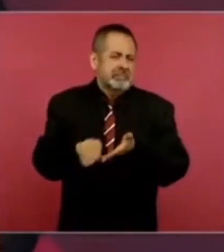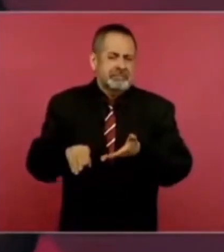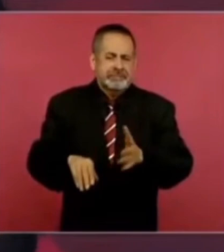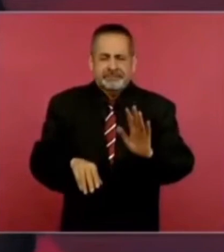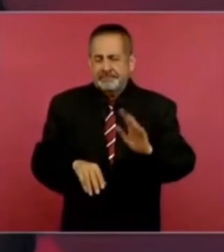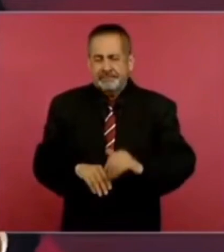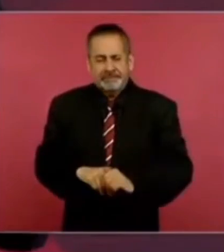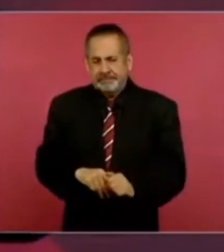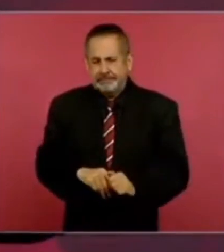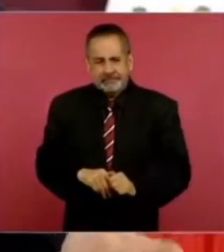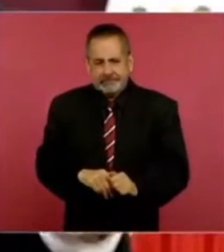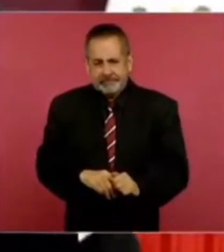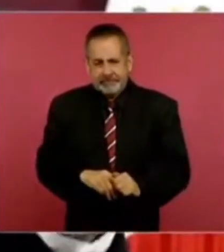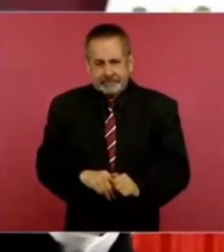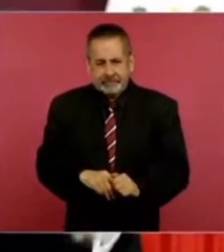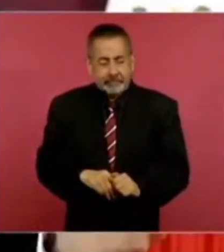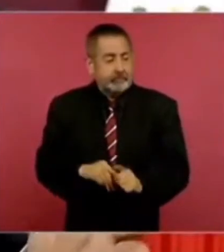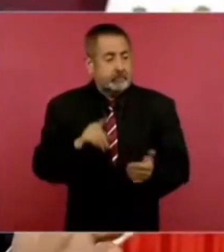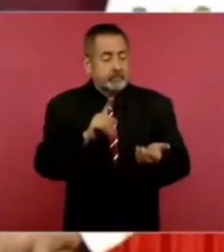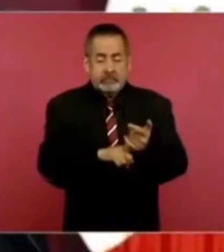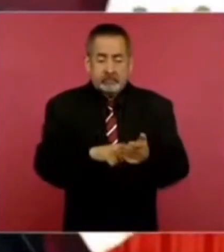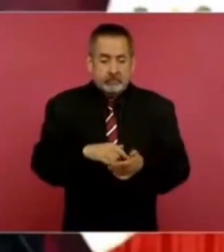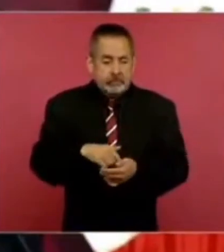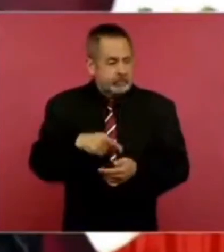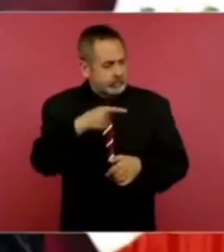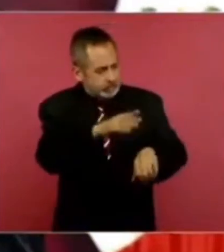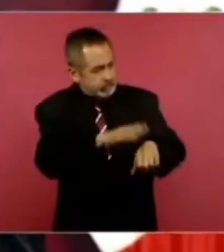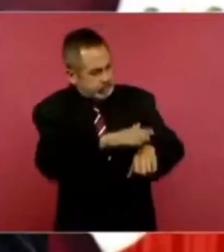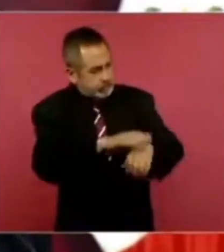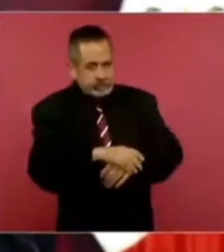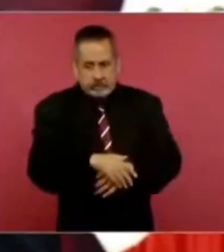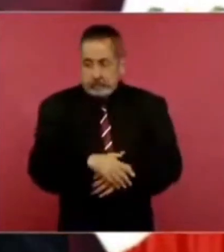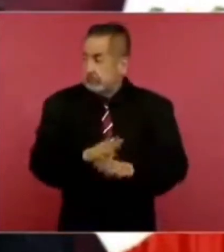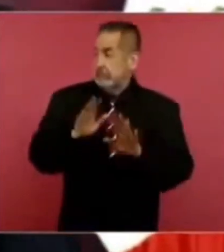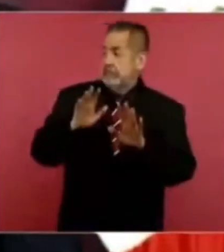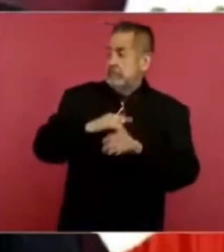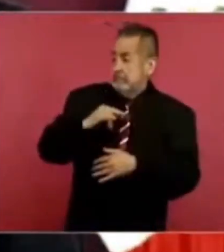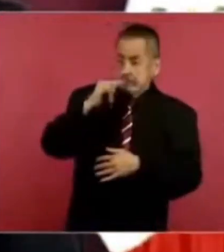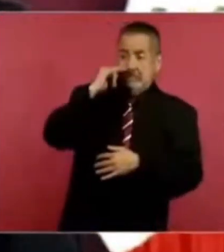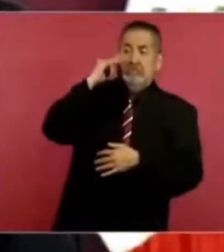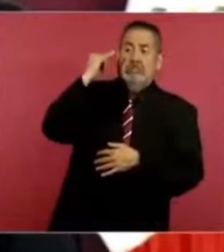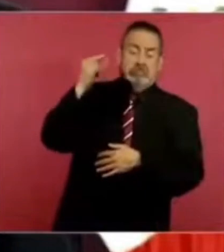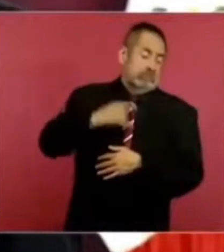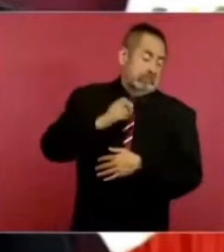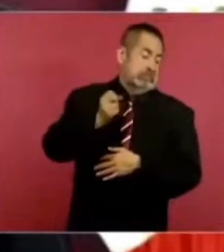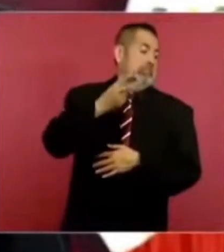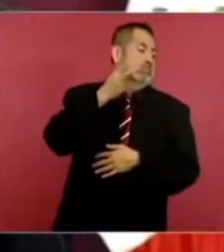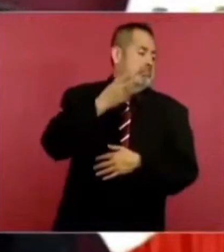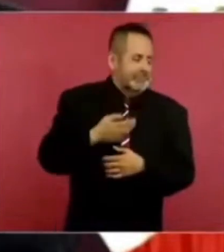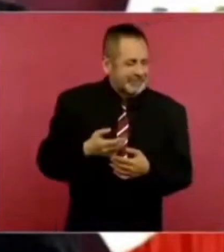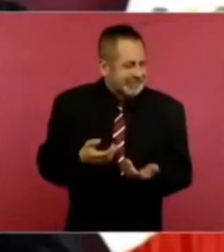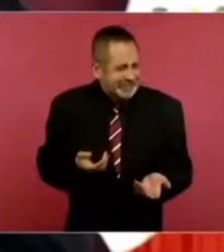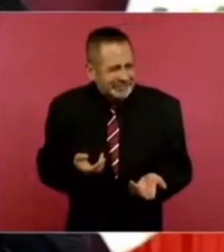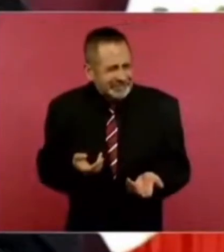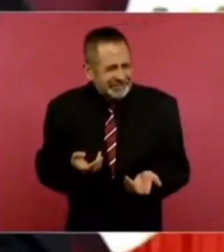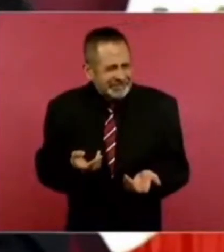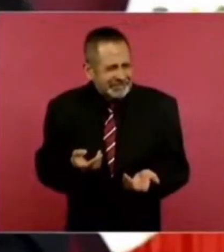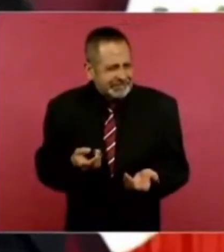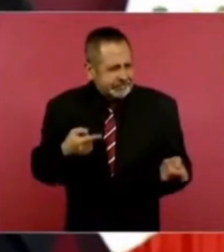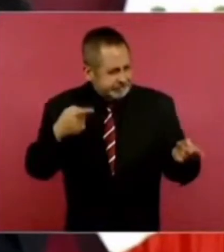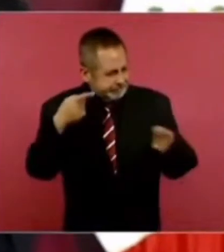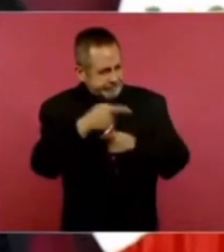Y todavía se sienten ofendidos, ¿no? Cuando uno les dice